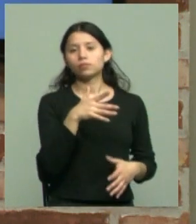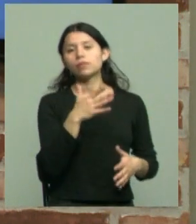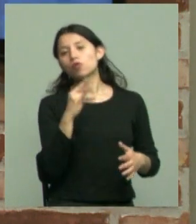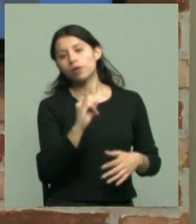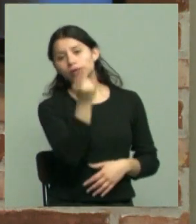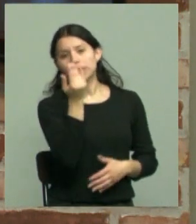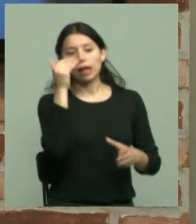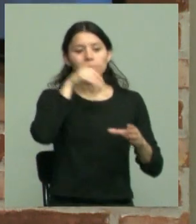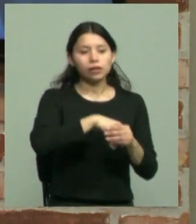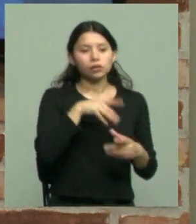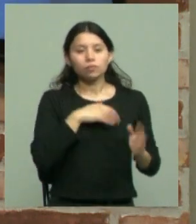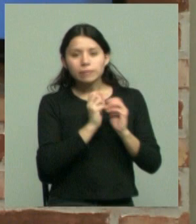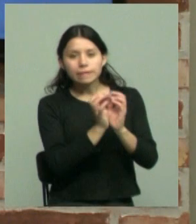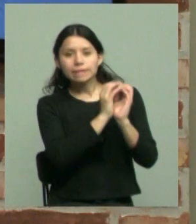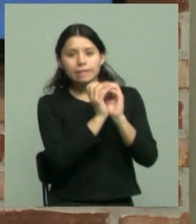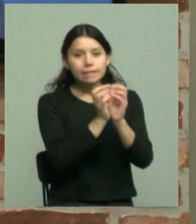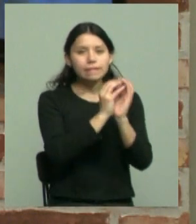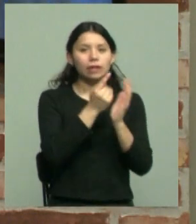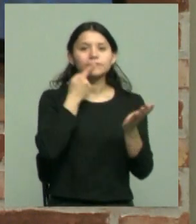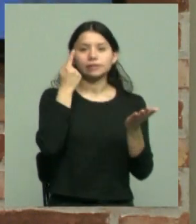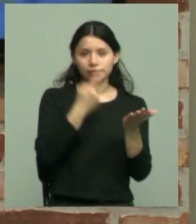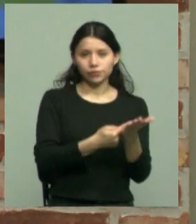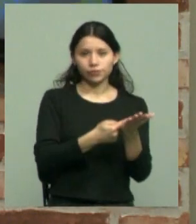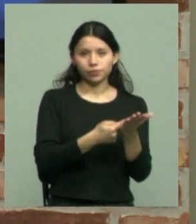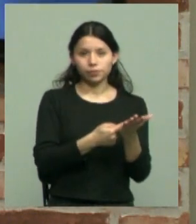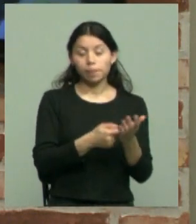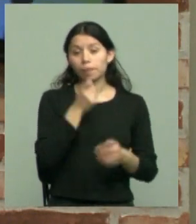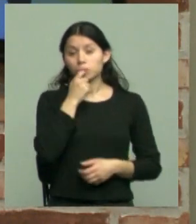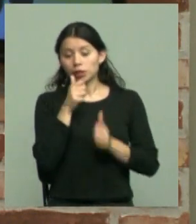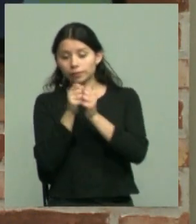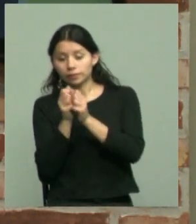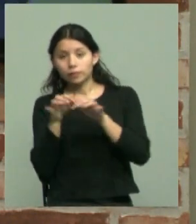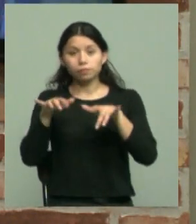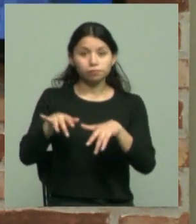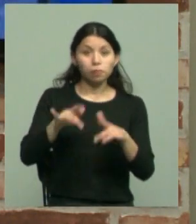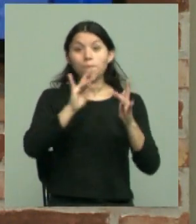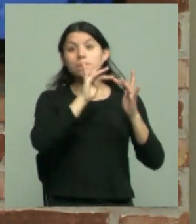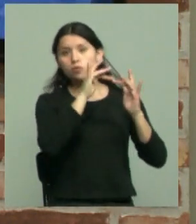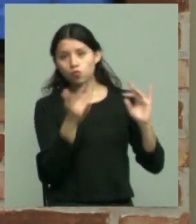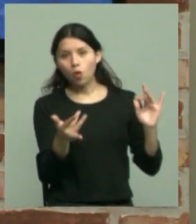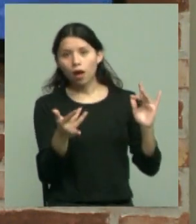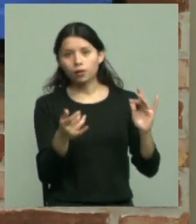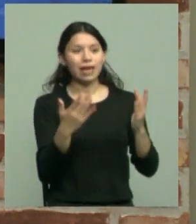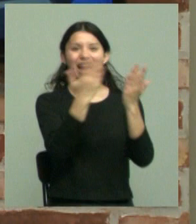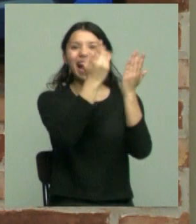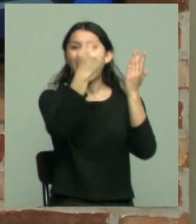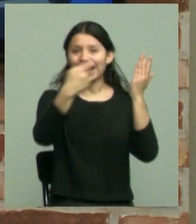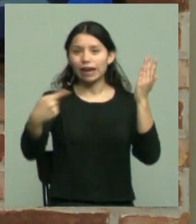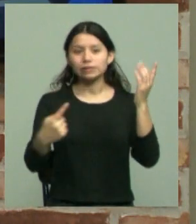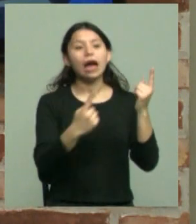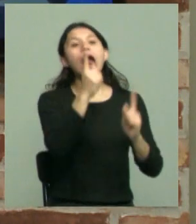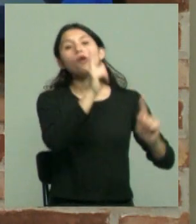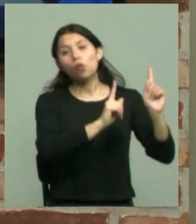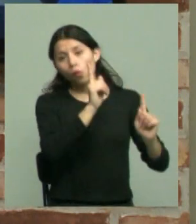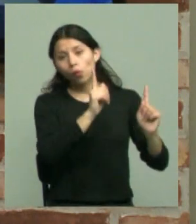futuro. En este caso, el uso de la tecnología, el uso de la virtualidad, sobre todo para algunas carreras que no necesariamente tengan